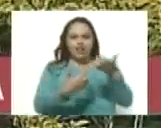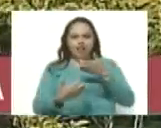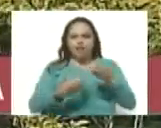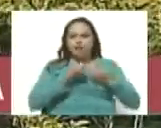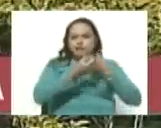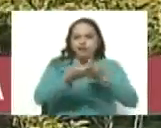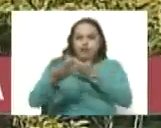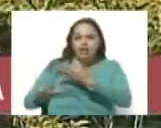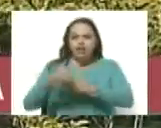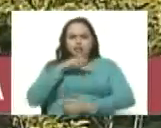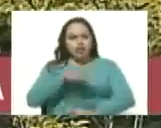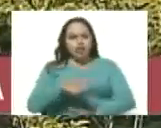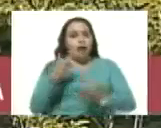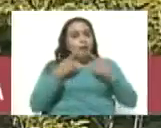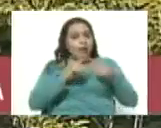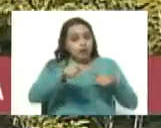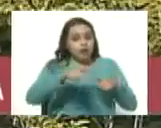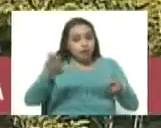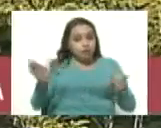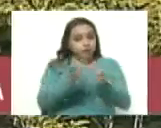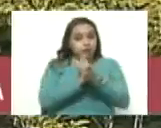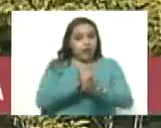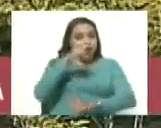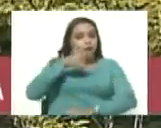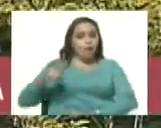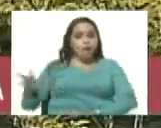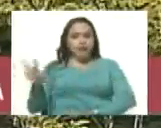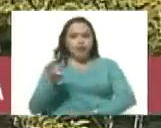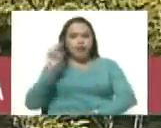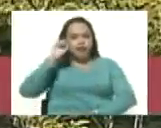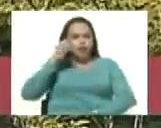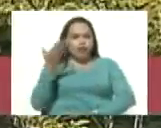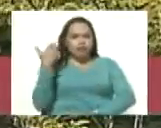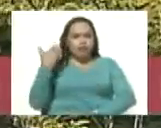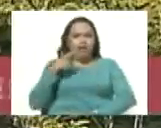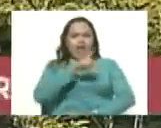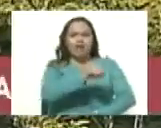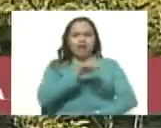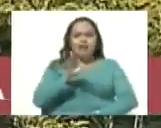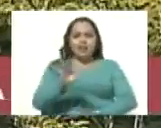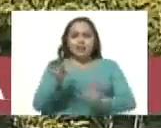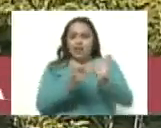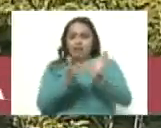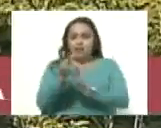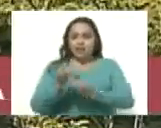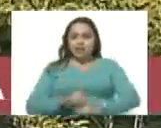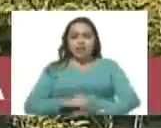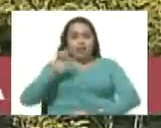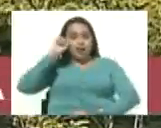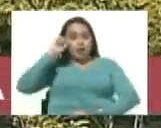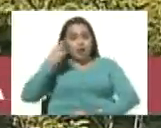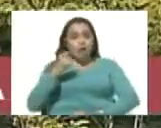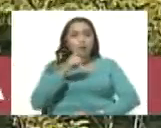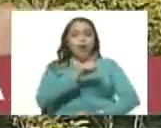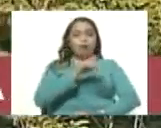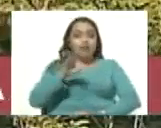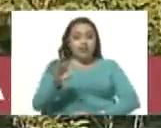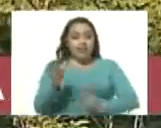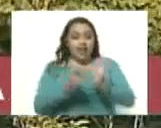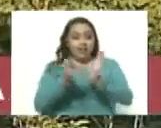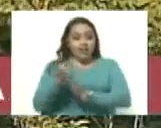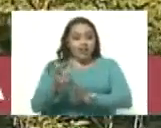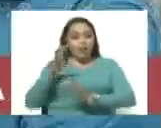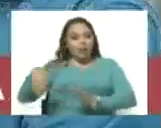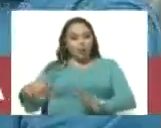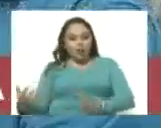lo ganó el pueblo venezolano con el 13 de abril si se hubiesen salido con la suya los golpistas del 11 pues el relato que hubieran ganado es